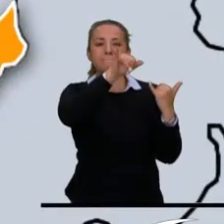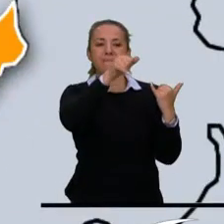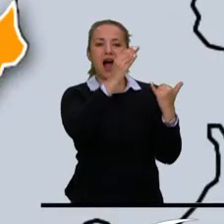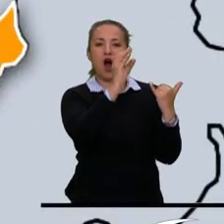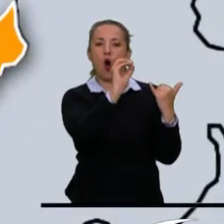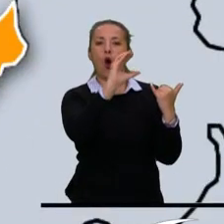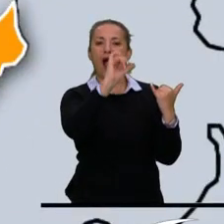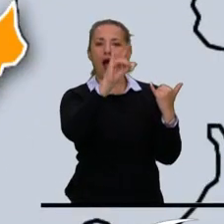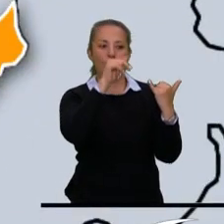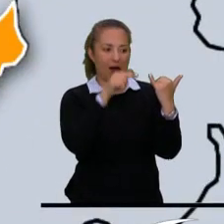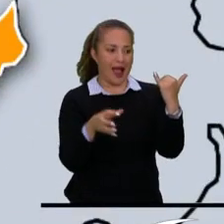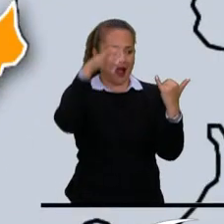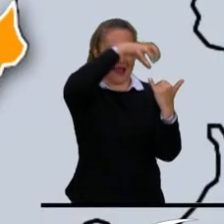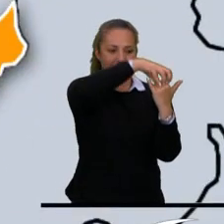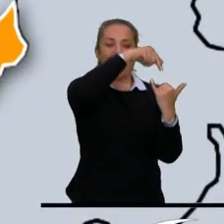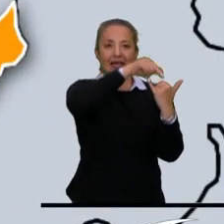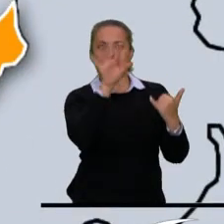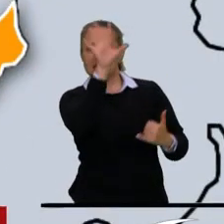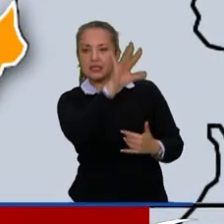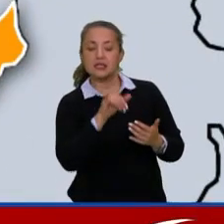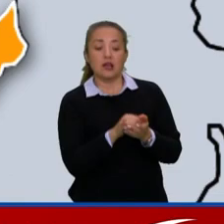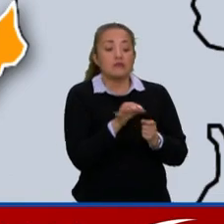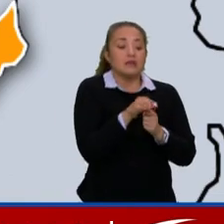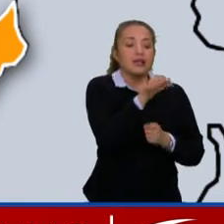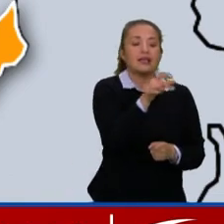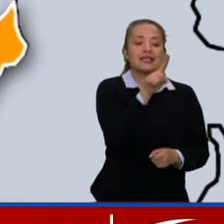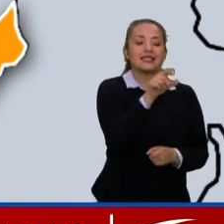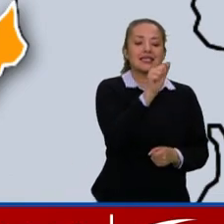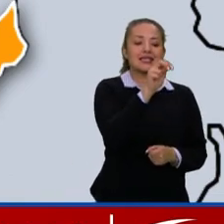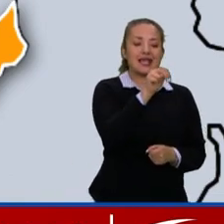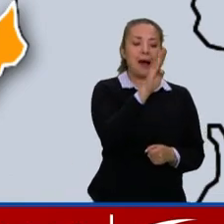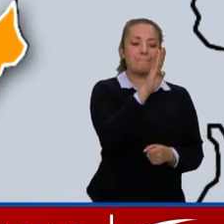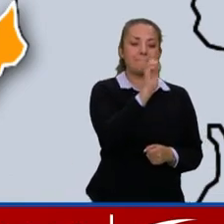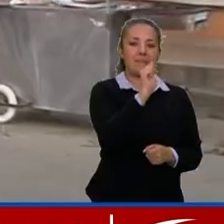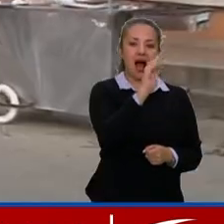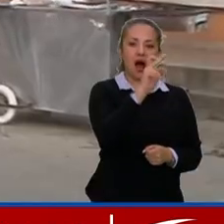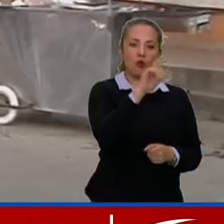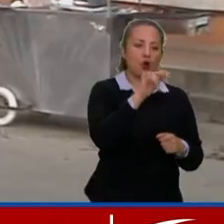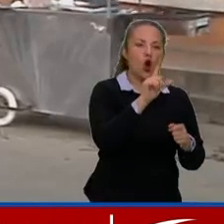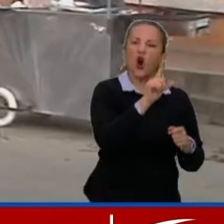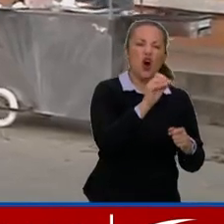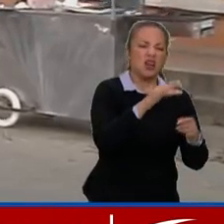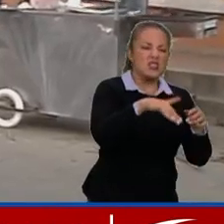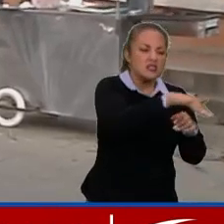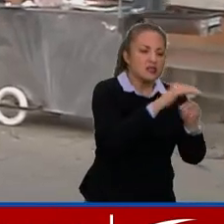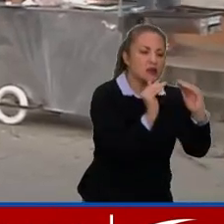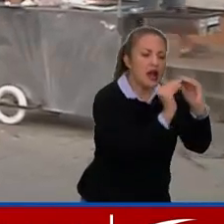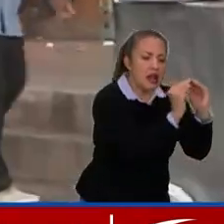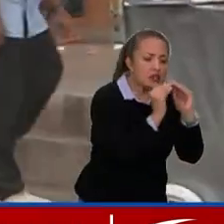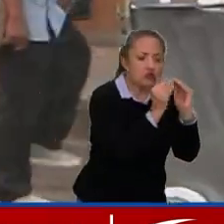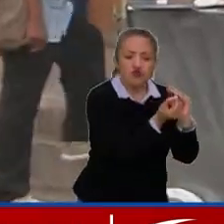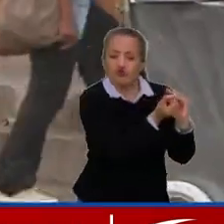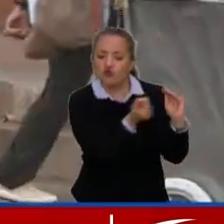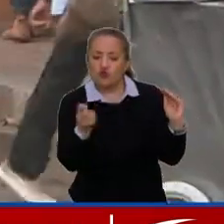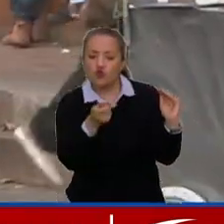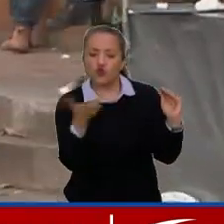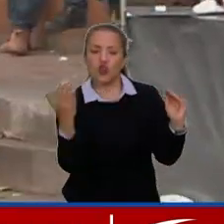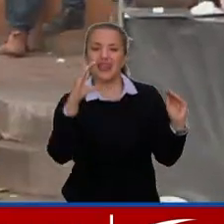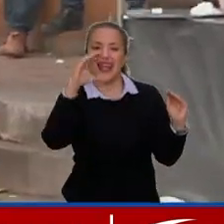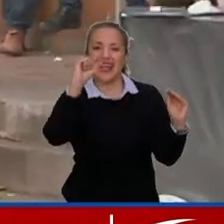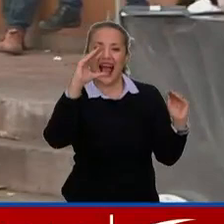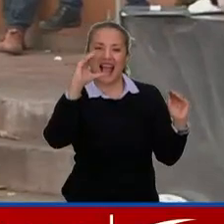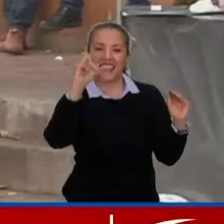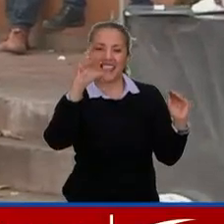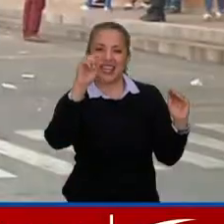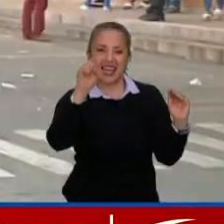San Pablo es un caserío ubicado a 4 horas de Cáceres en el Bajo Cauca antioqueño. Según las autoridades, hombres del Clan del Golfo